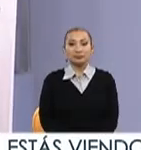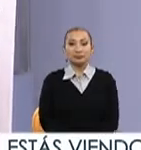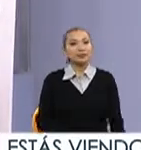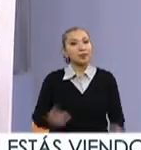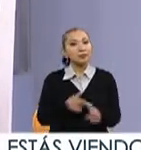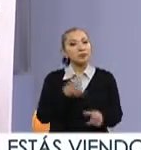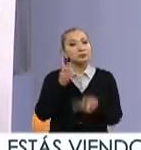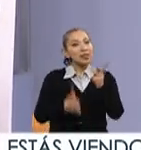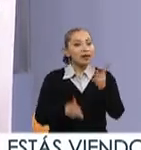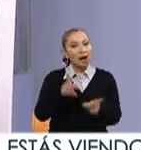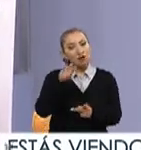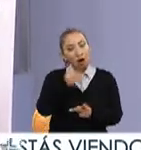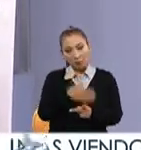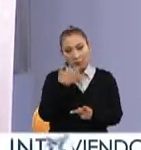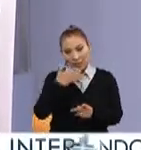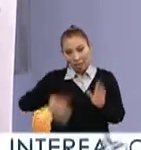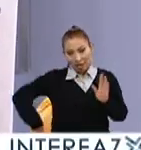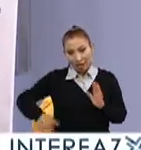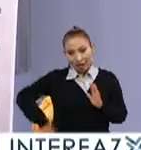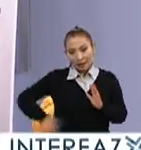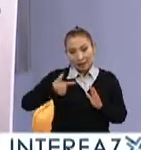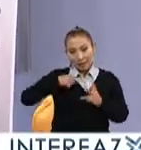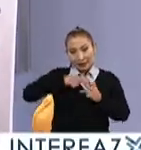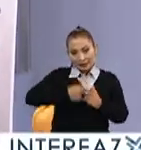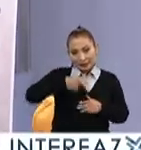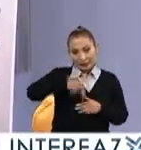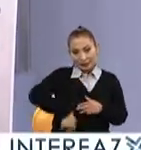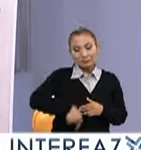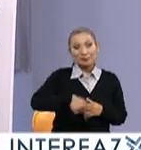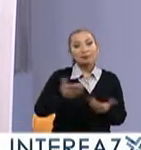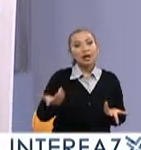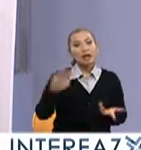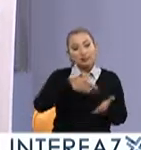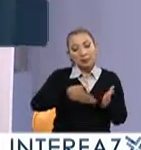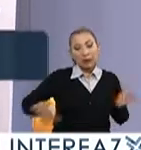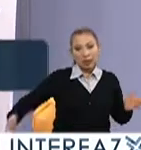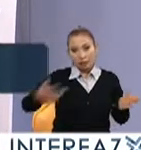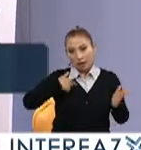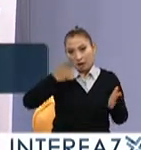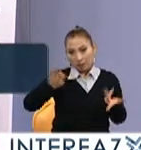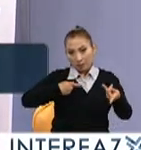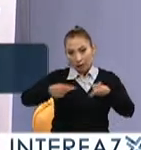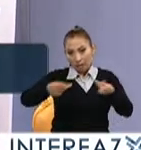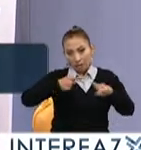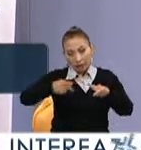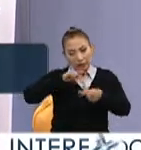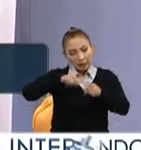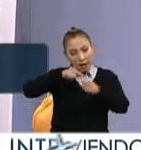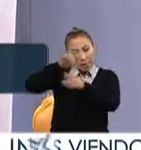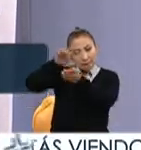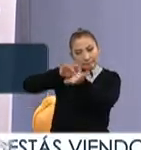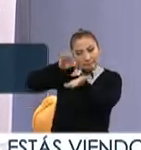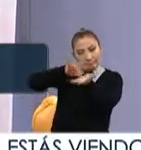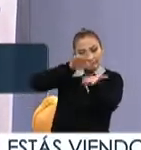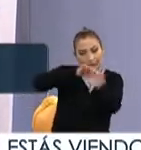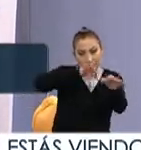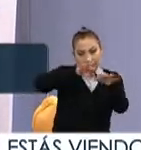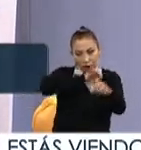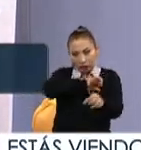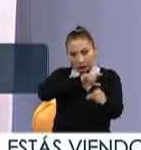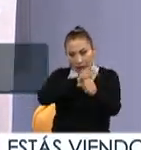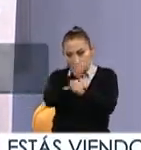Pues seguimos platicando, como bien se los comentamos desde el inicio de este programa. Esta semana pues les hemos preparado una serie de